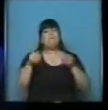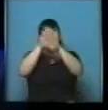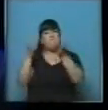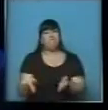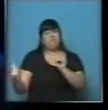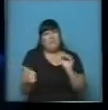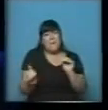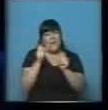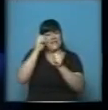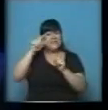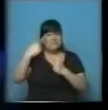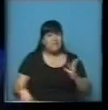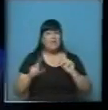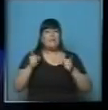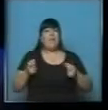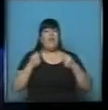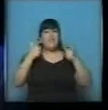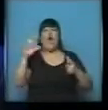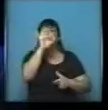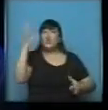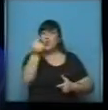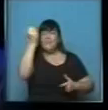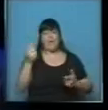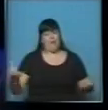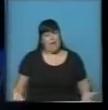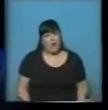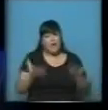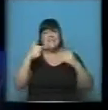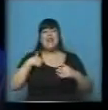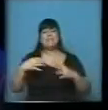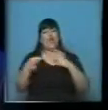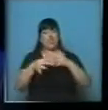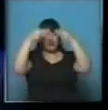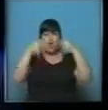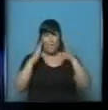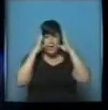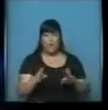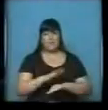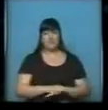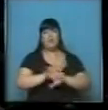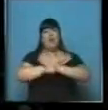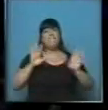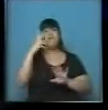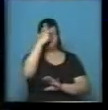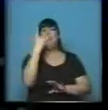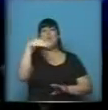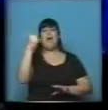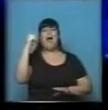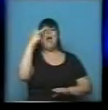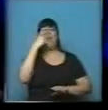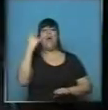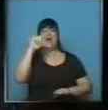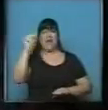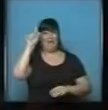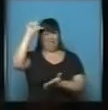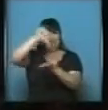la oportunidad a todos los argentinos de progresar. Ese es mi compromiso y ahí voy a cerrar en Humahuaca en la campaña del